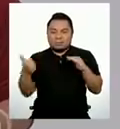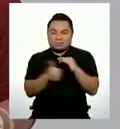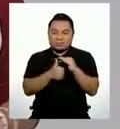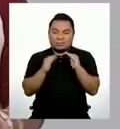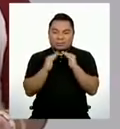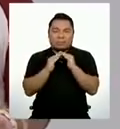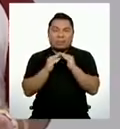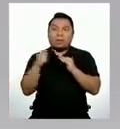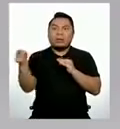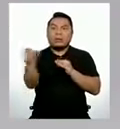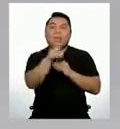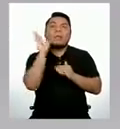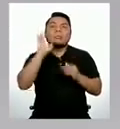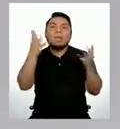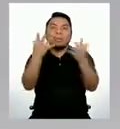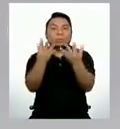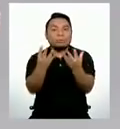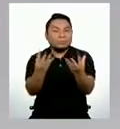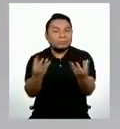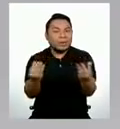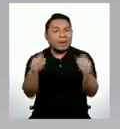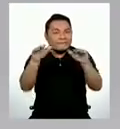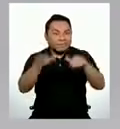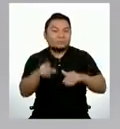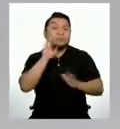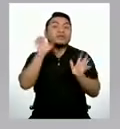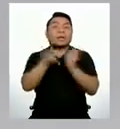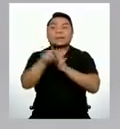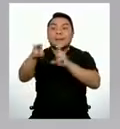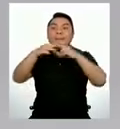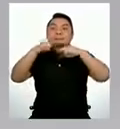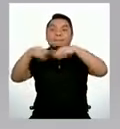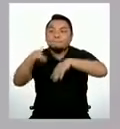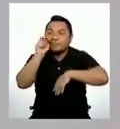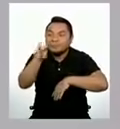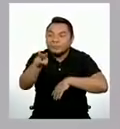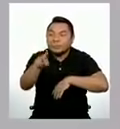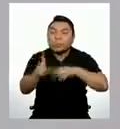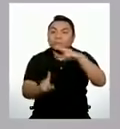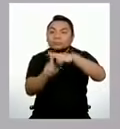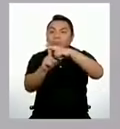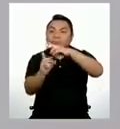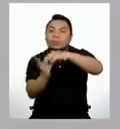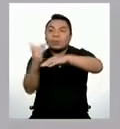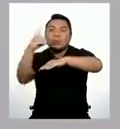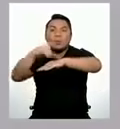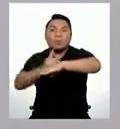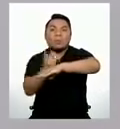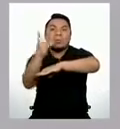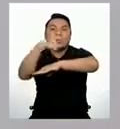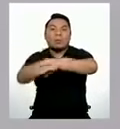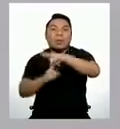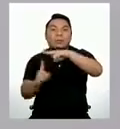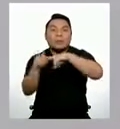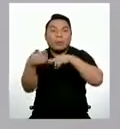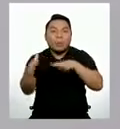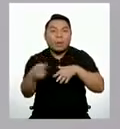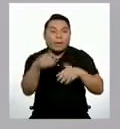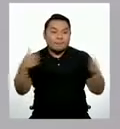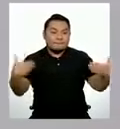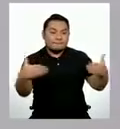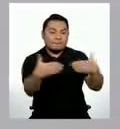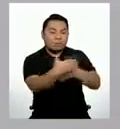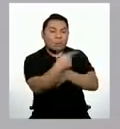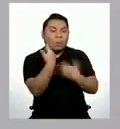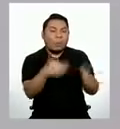hay menos contaminación. Por ejemplo, en el mar han vuelto a verse delfines. Se sabe que hay muchos más peces, incluso algunas